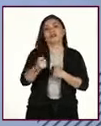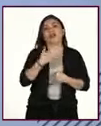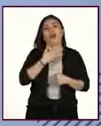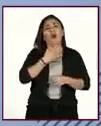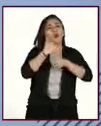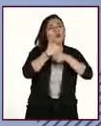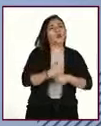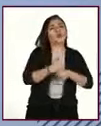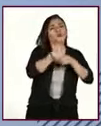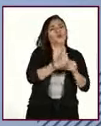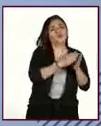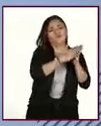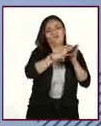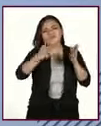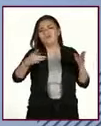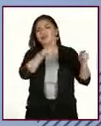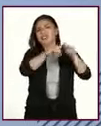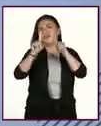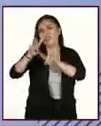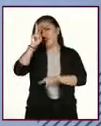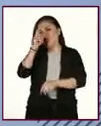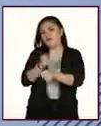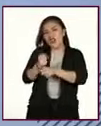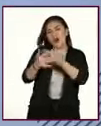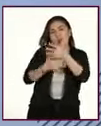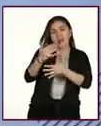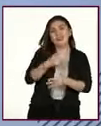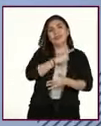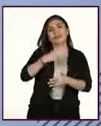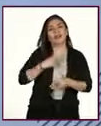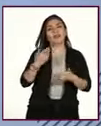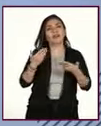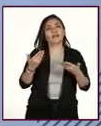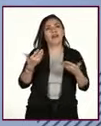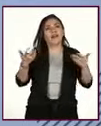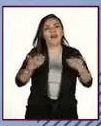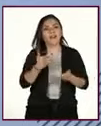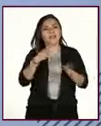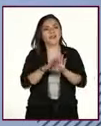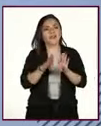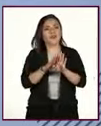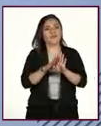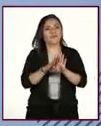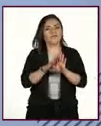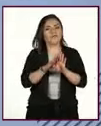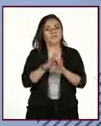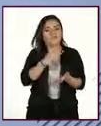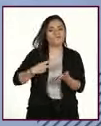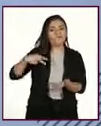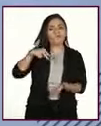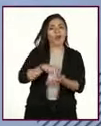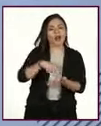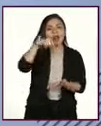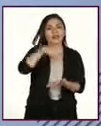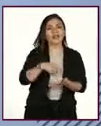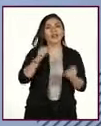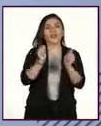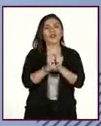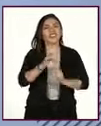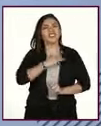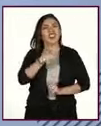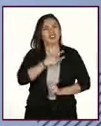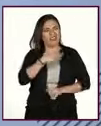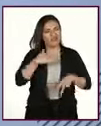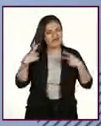sufrido mucho, que viene de muchas violencias y que tenemos que pararnos en pues sí, a partir de este